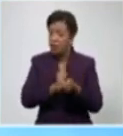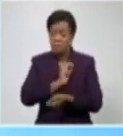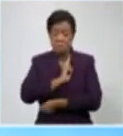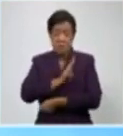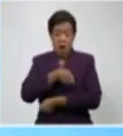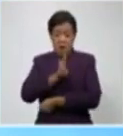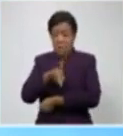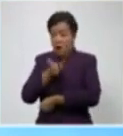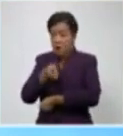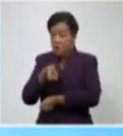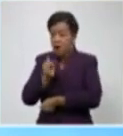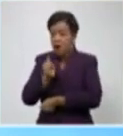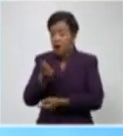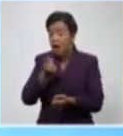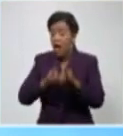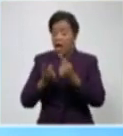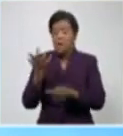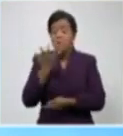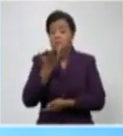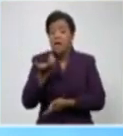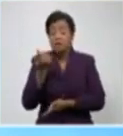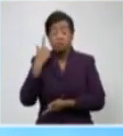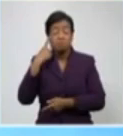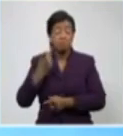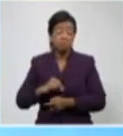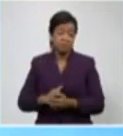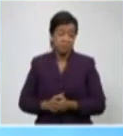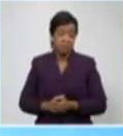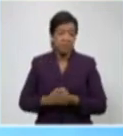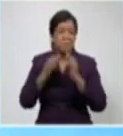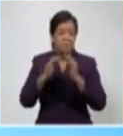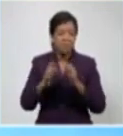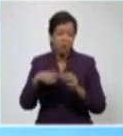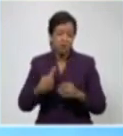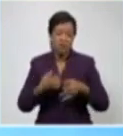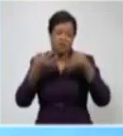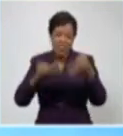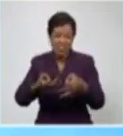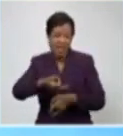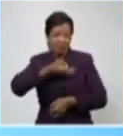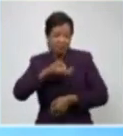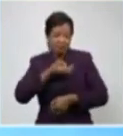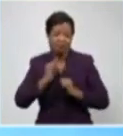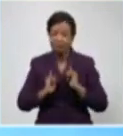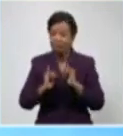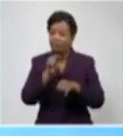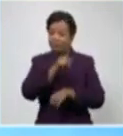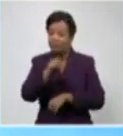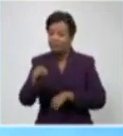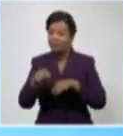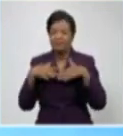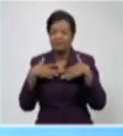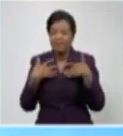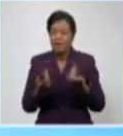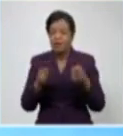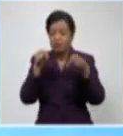llegan desde alguna parte. Aquí tiene usted las verdades. Son las verdades de lo que está ocurriendo